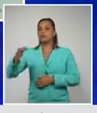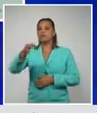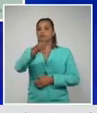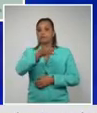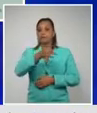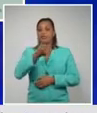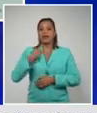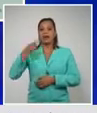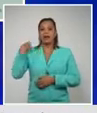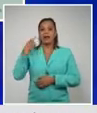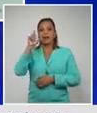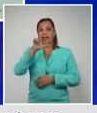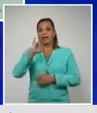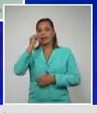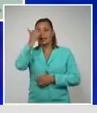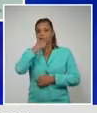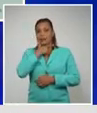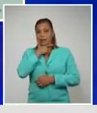La Lisa